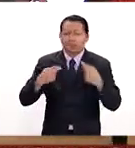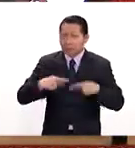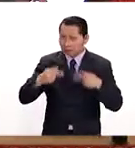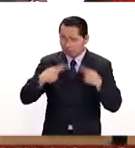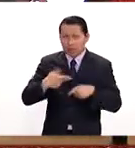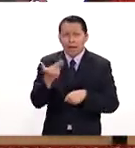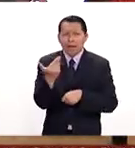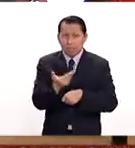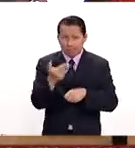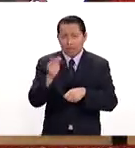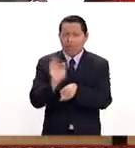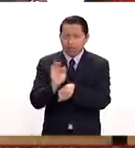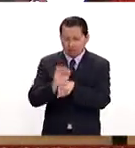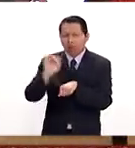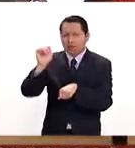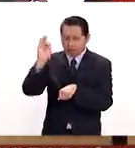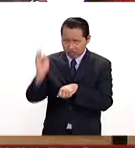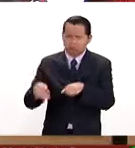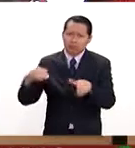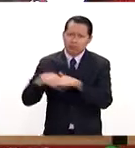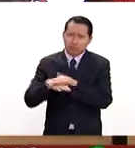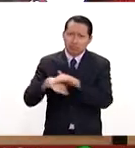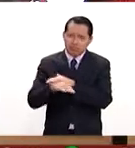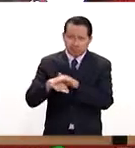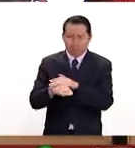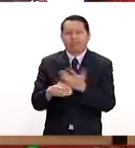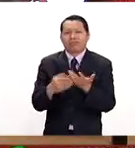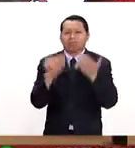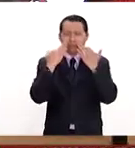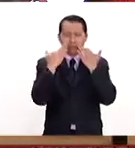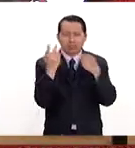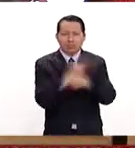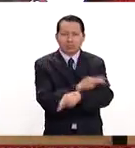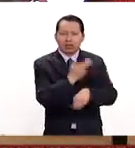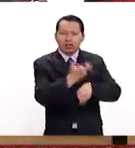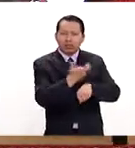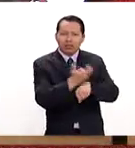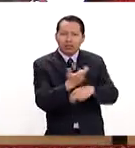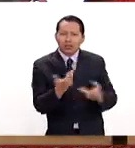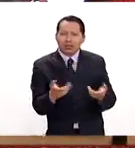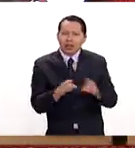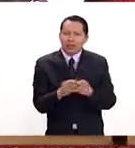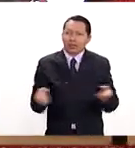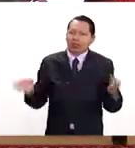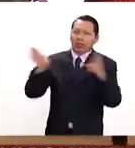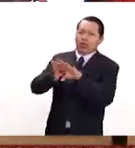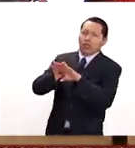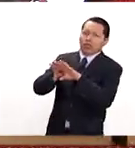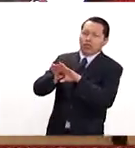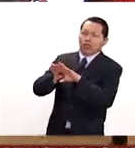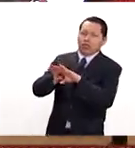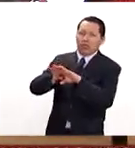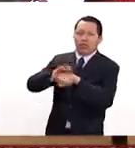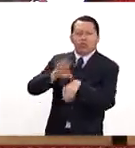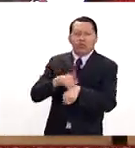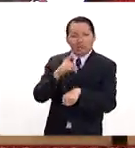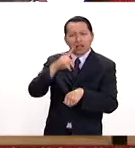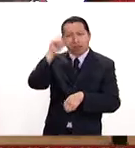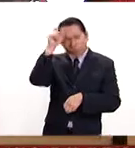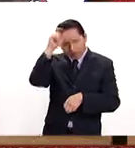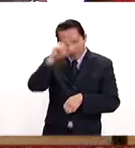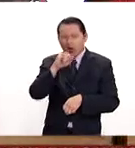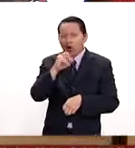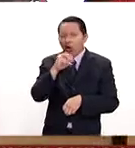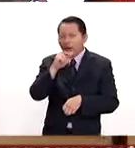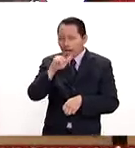refugiados, pues existe esta posibilidad, ¿no?, de que ver si Estados Unidos les cierra la puerta y, bueno, como por qué Turquía,